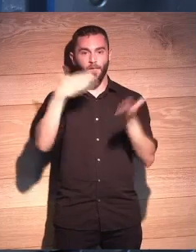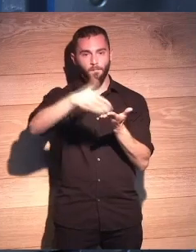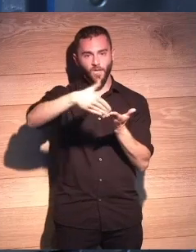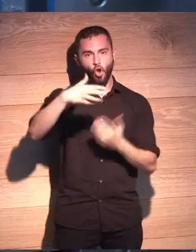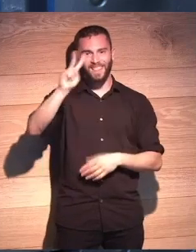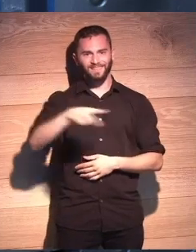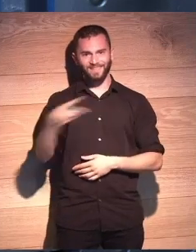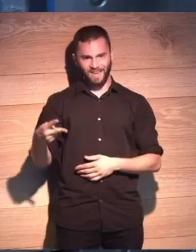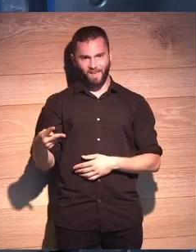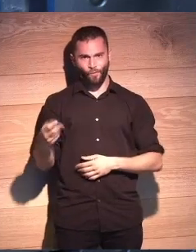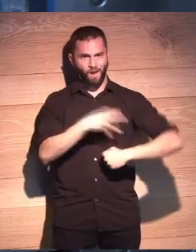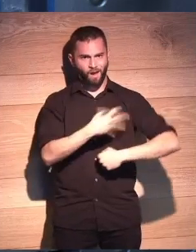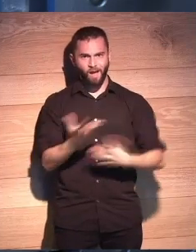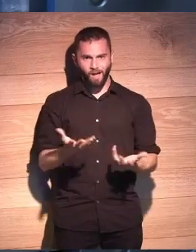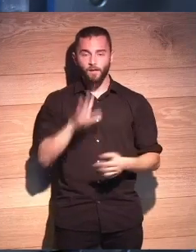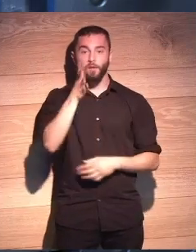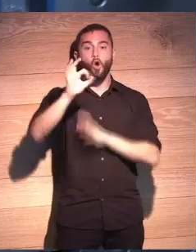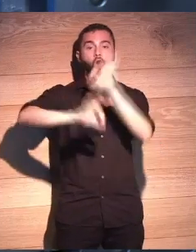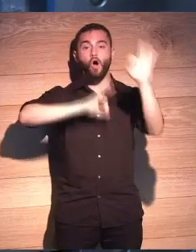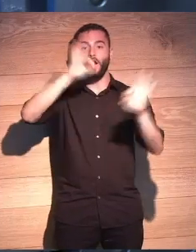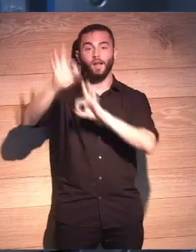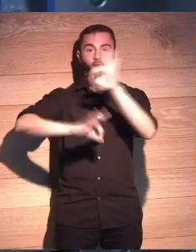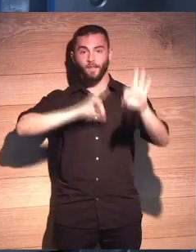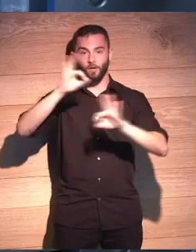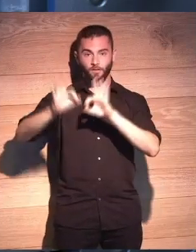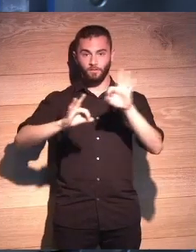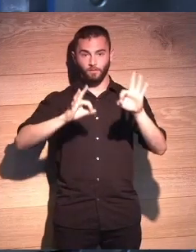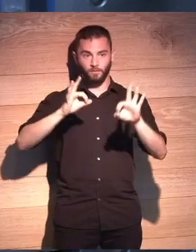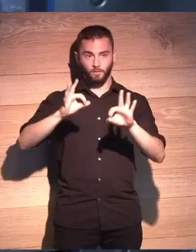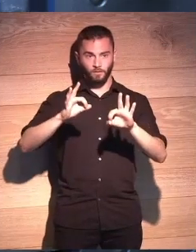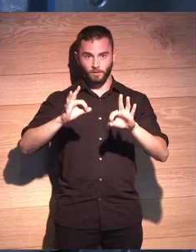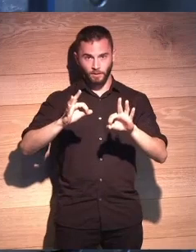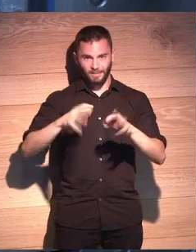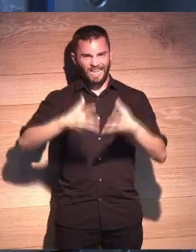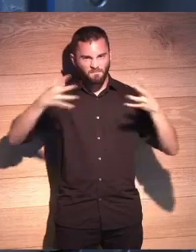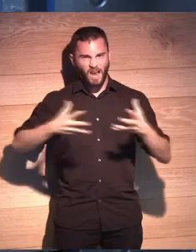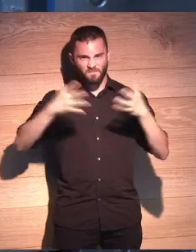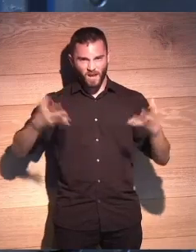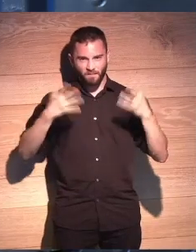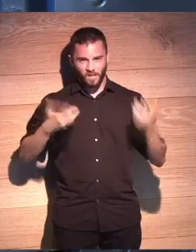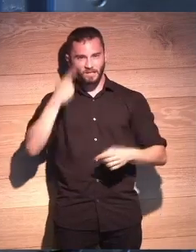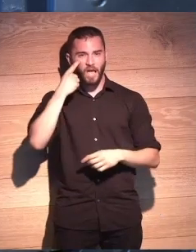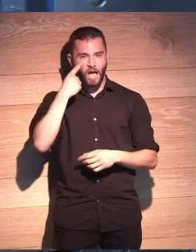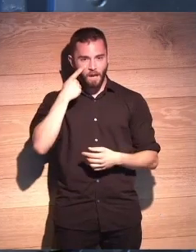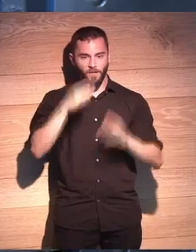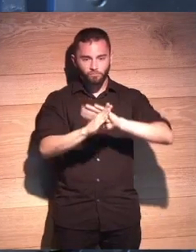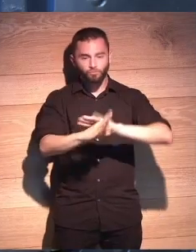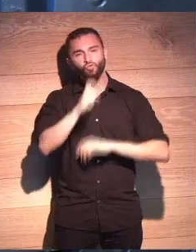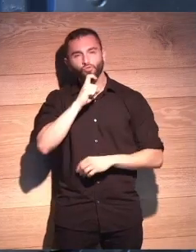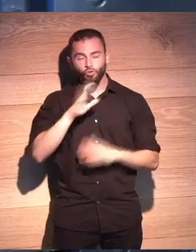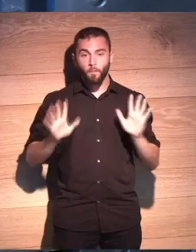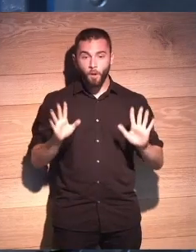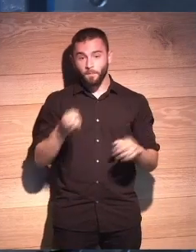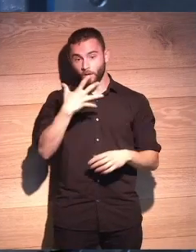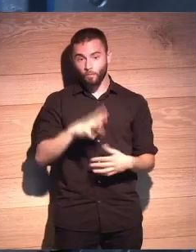euros, porque ha organizado todo esto de organizaciones exponenciales, ¿no? Cómo sacarlas adelante. Pero bueno, de su